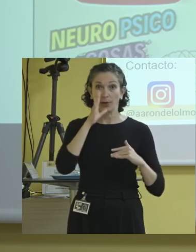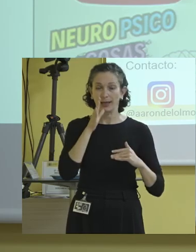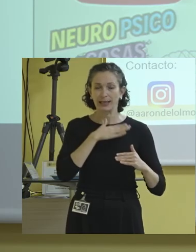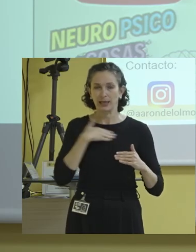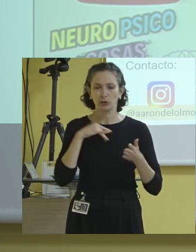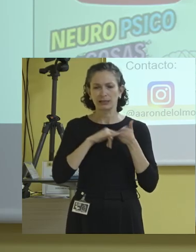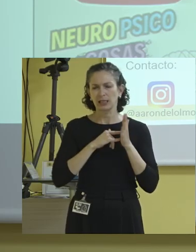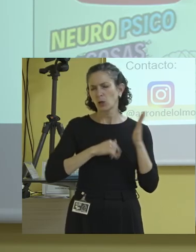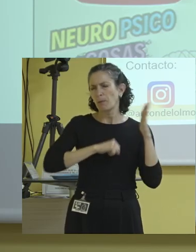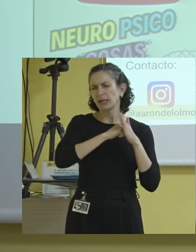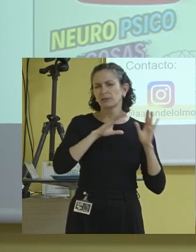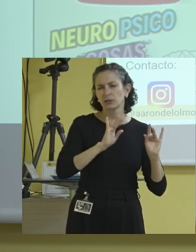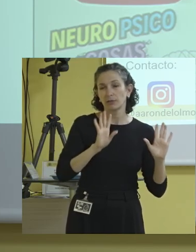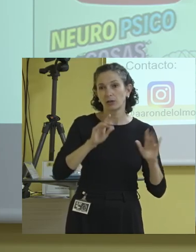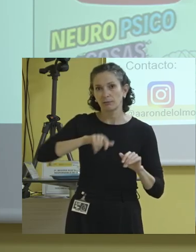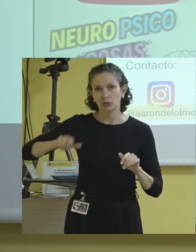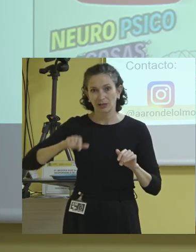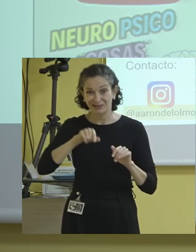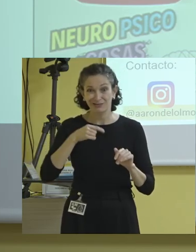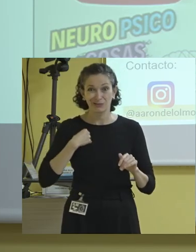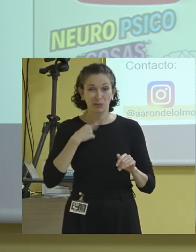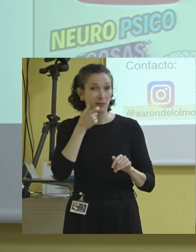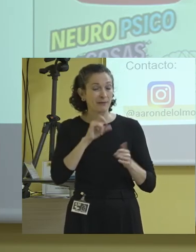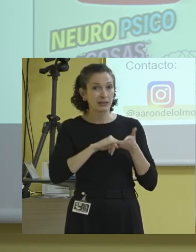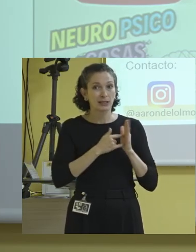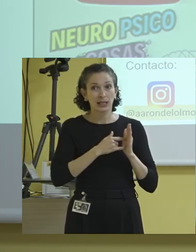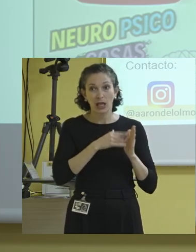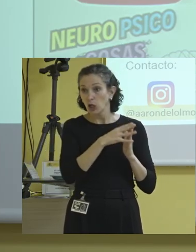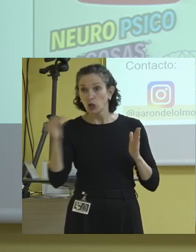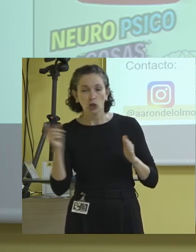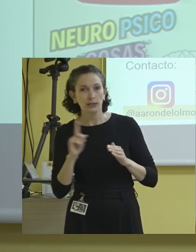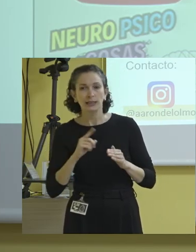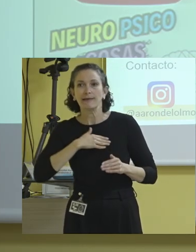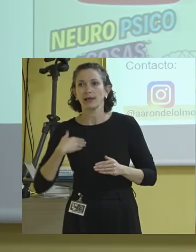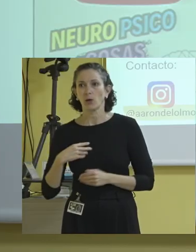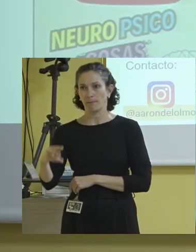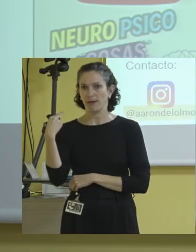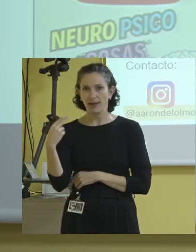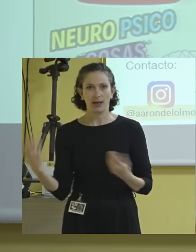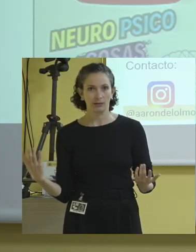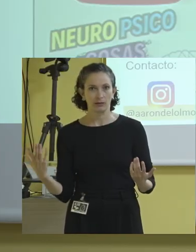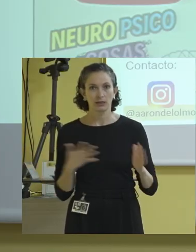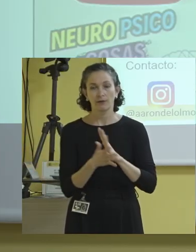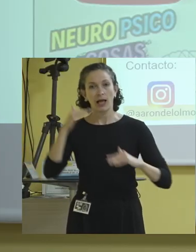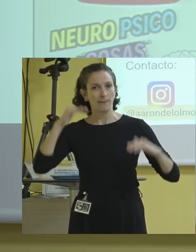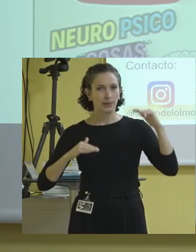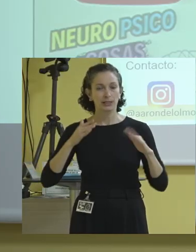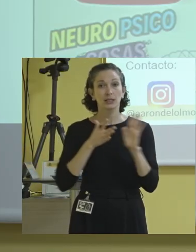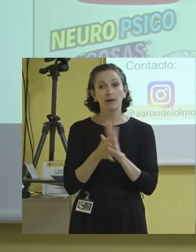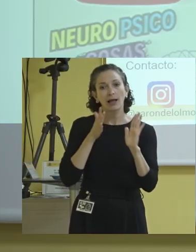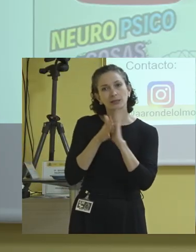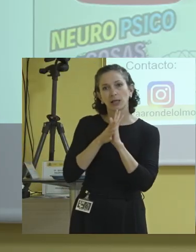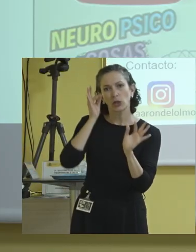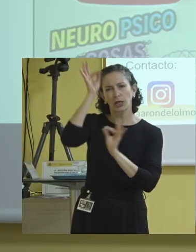técnico posibles, pero a la vez queremos llegar a la gente que no entiende esos tecnicismos. Entonces, ¿qué ocurre? Que tenemos que encontrar un punto de equilibrio en el cual no perdamos el rigor